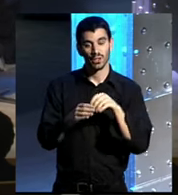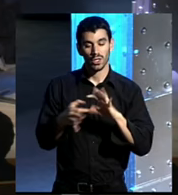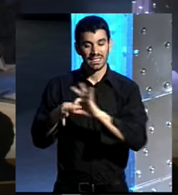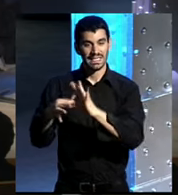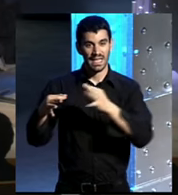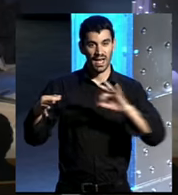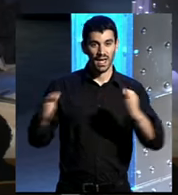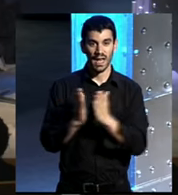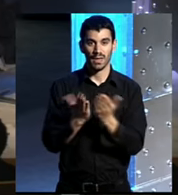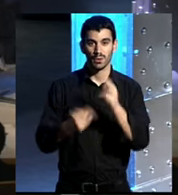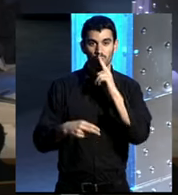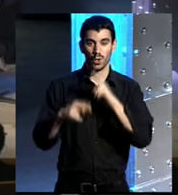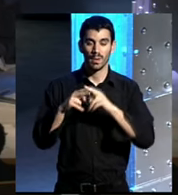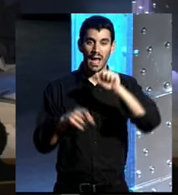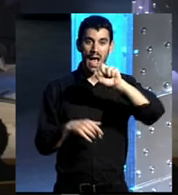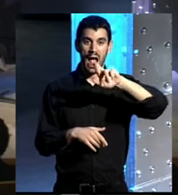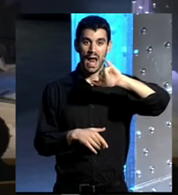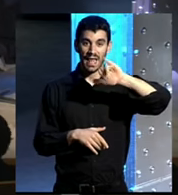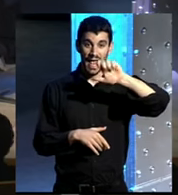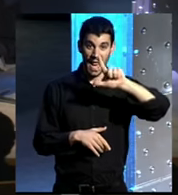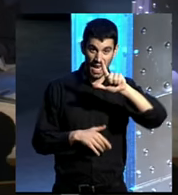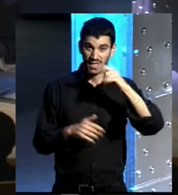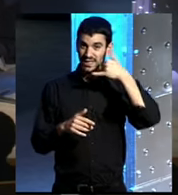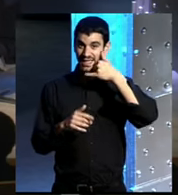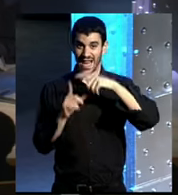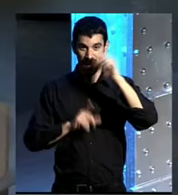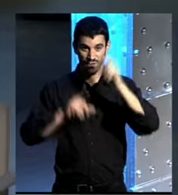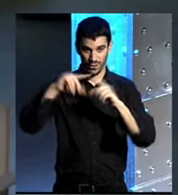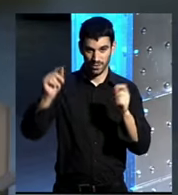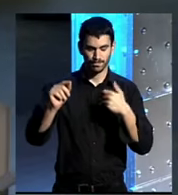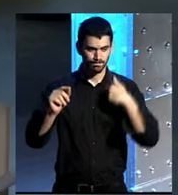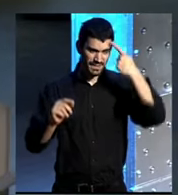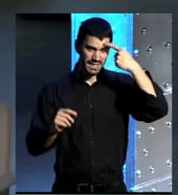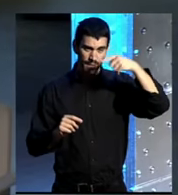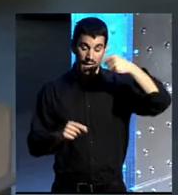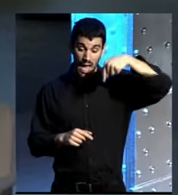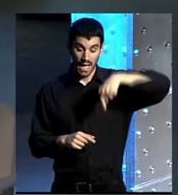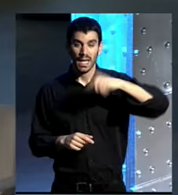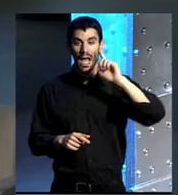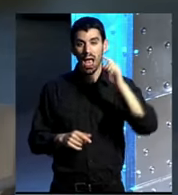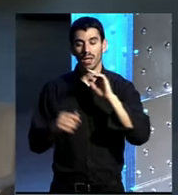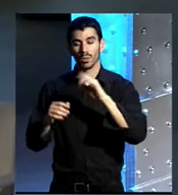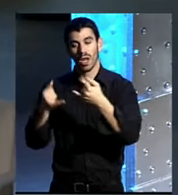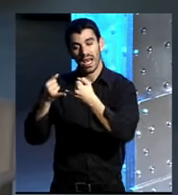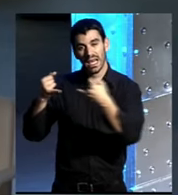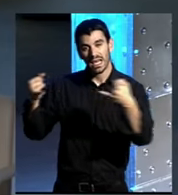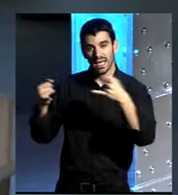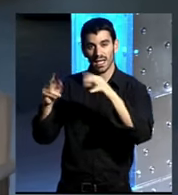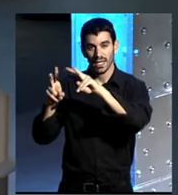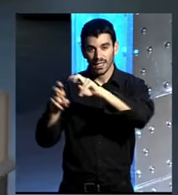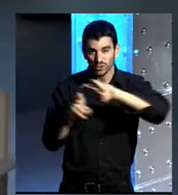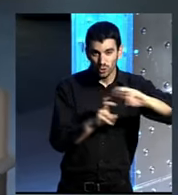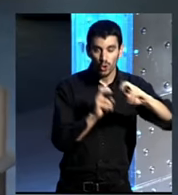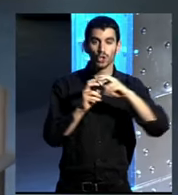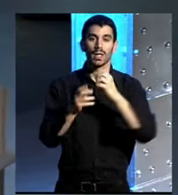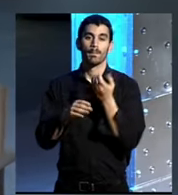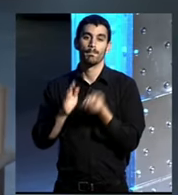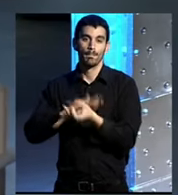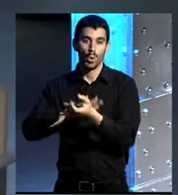Telefónica. Como sabéis, nosotros tenemos una línea de estudios y publicaciones de cómo las nuevas tecnologías de la información y